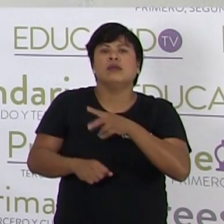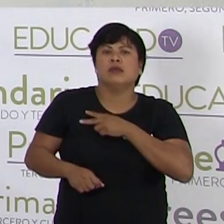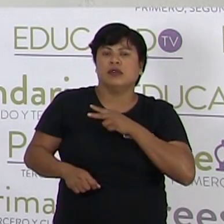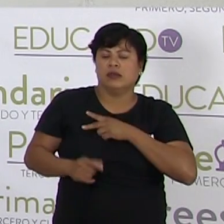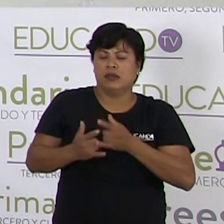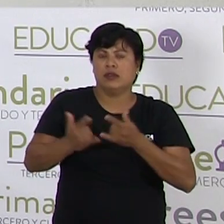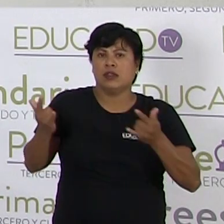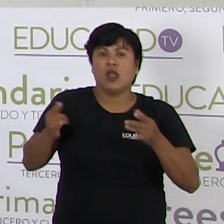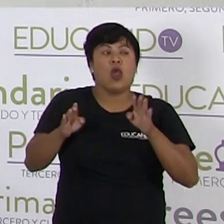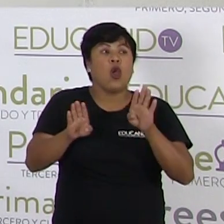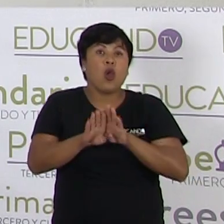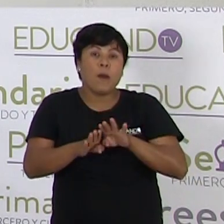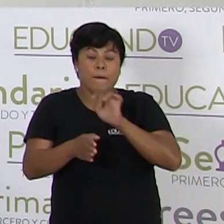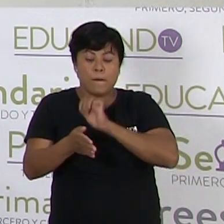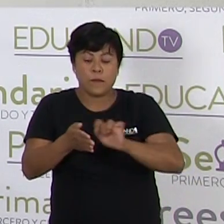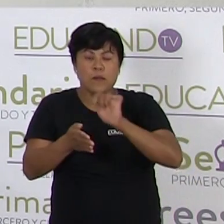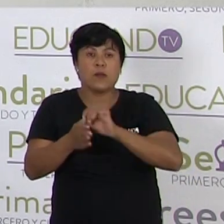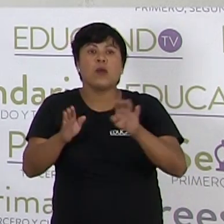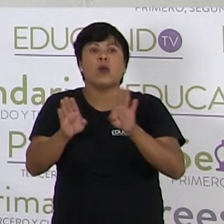cómo